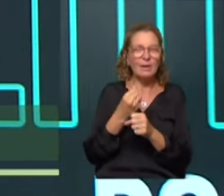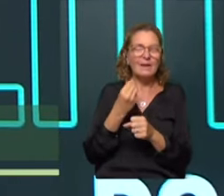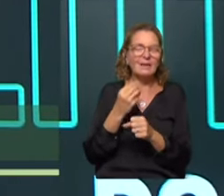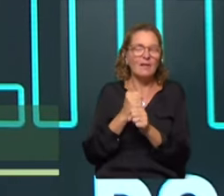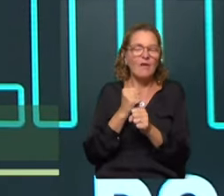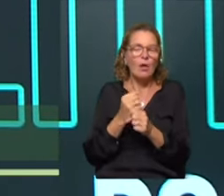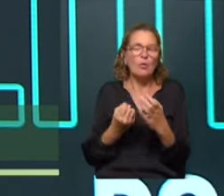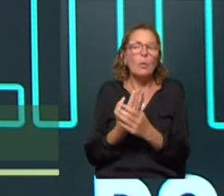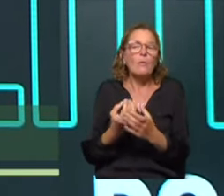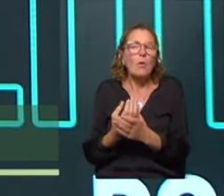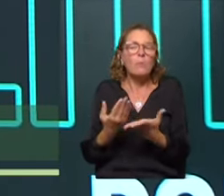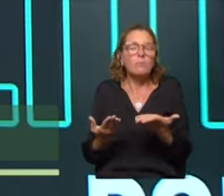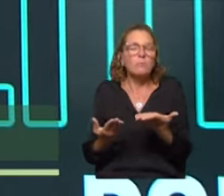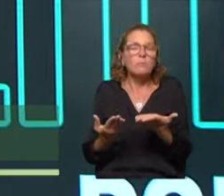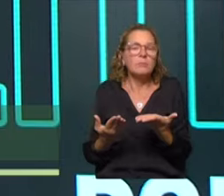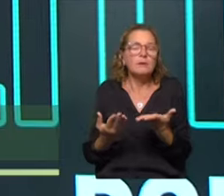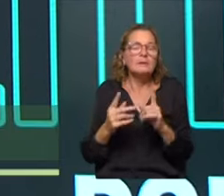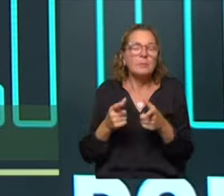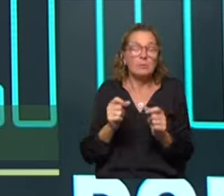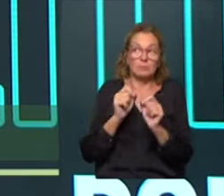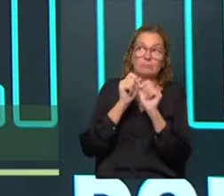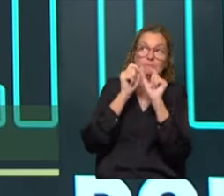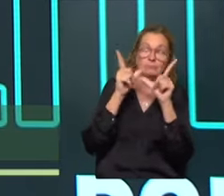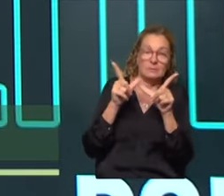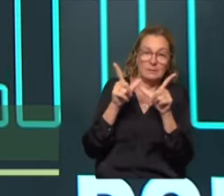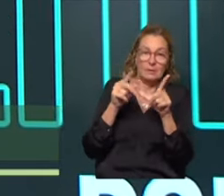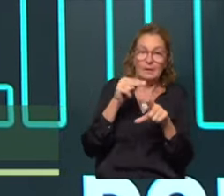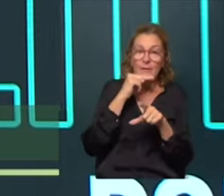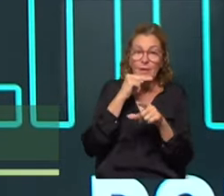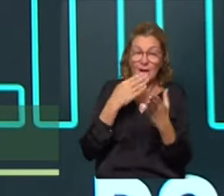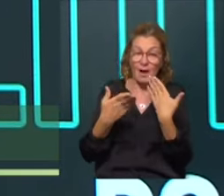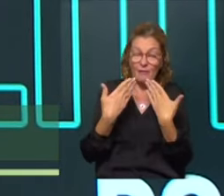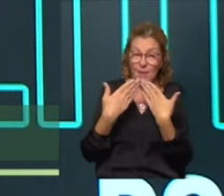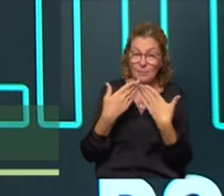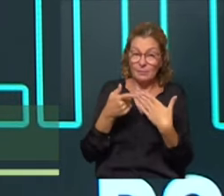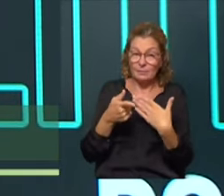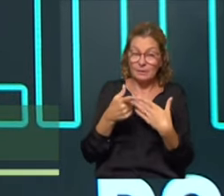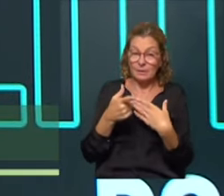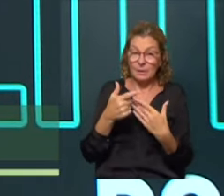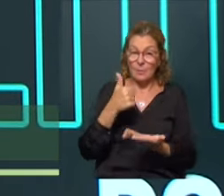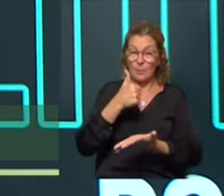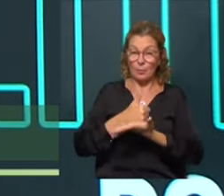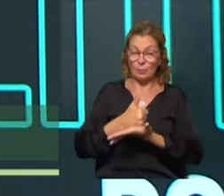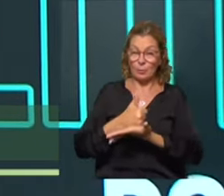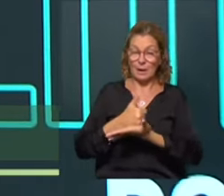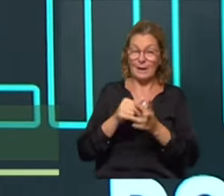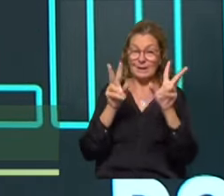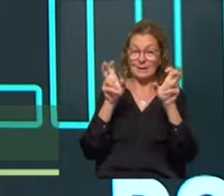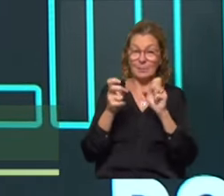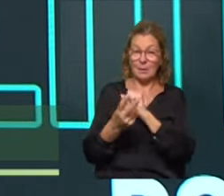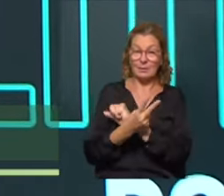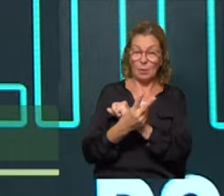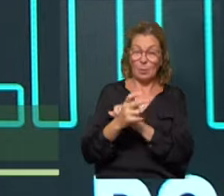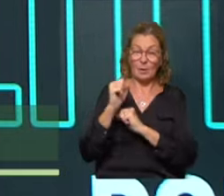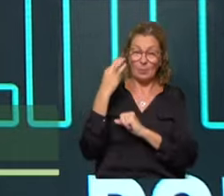están generando. Y lo que quizás llama más la atención, y que de hecho el viernes lo hablamos, digamos, bueno, qué postura va a tomar en tema de seguridad